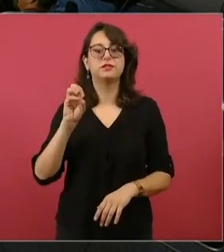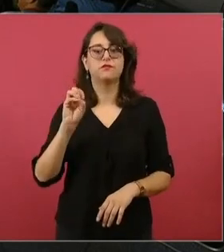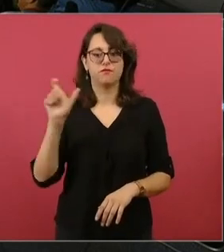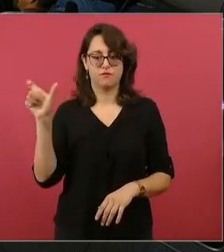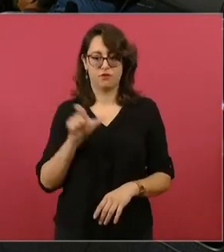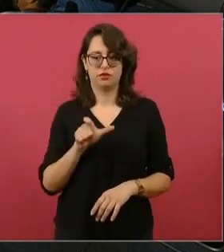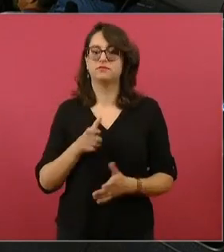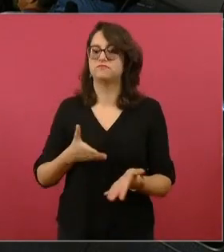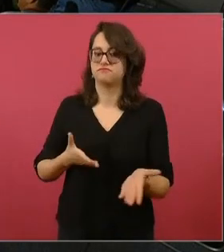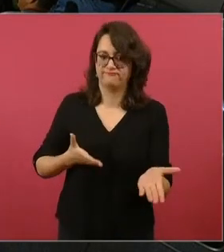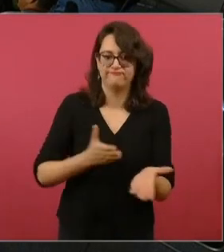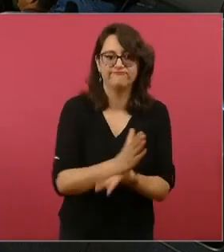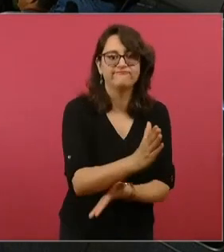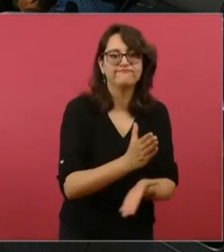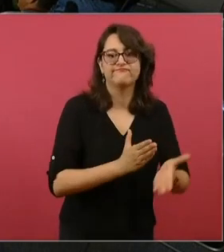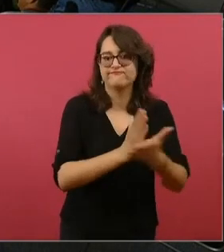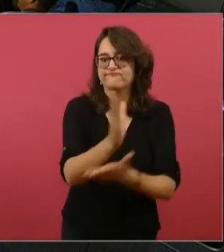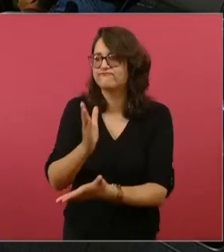Peña,